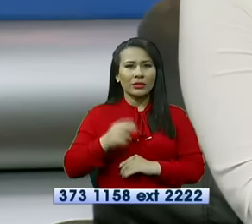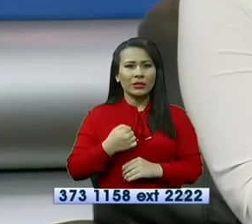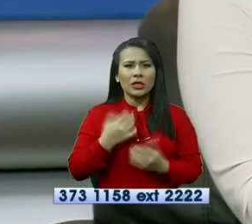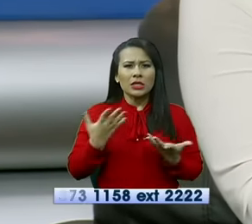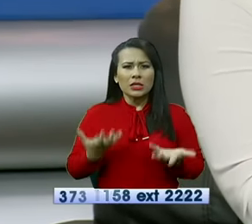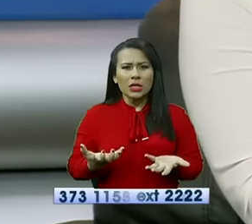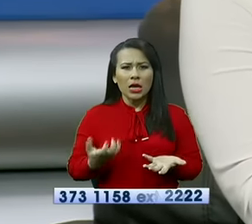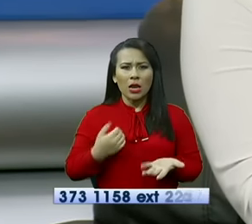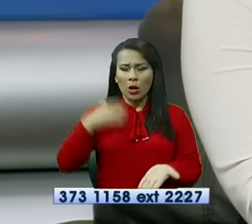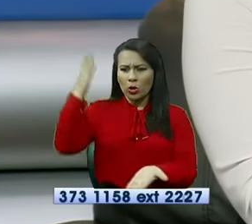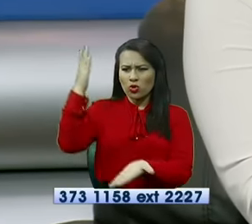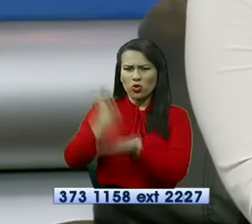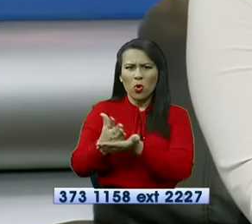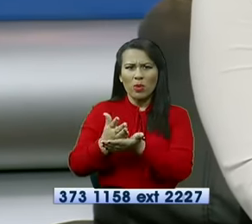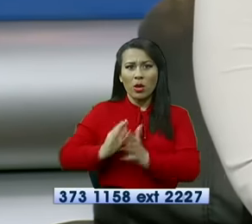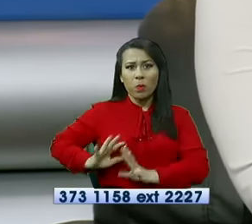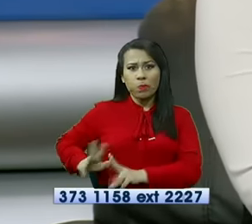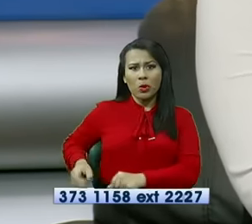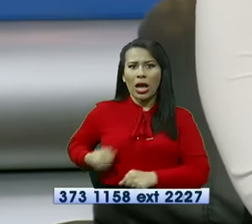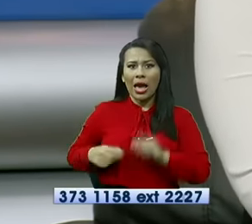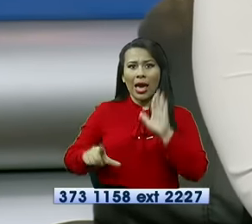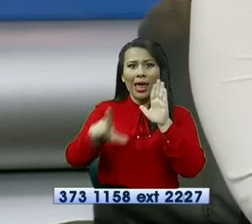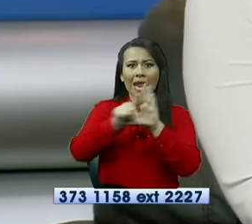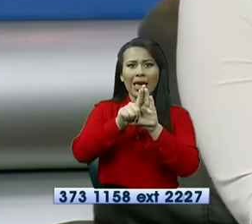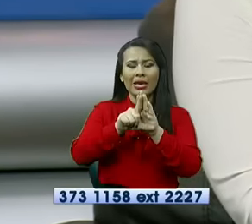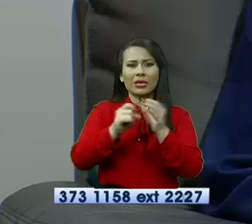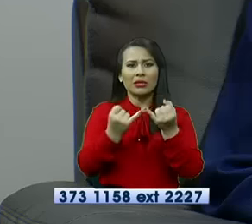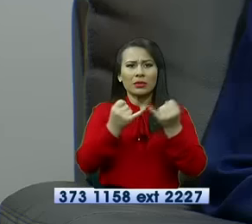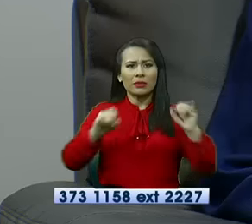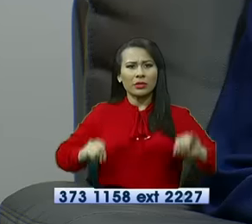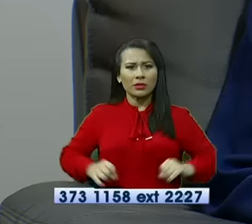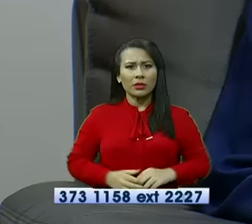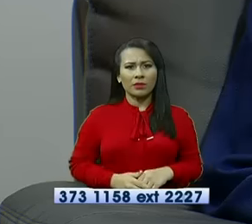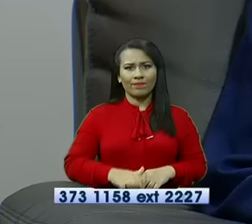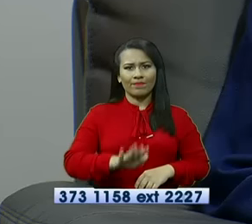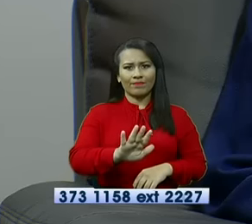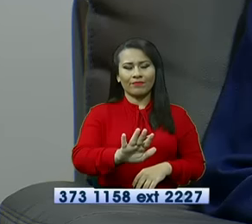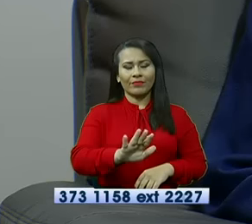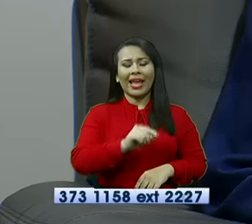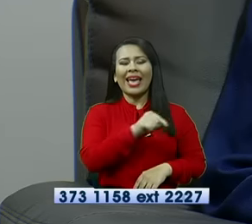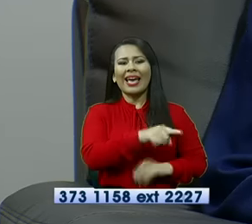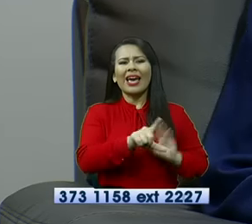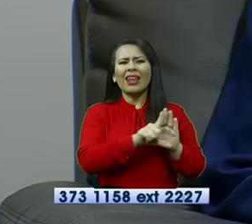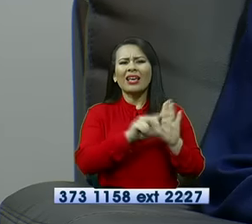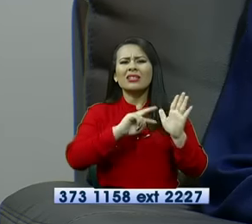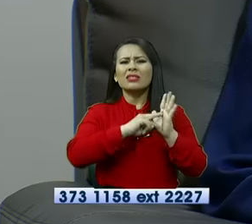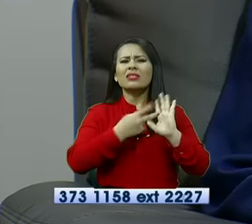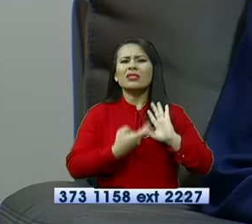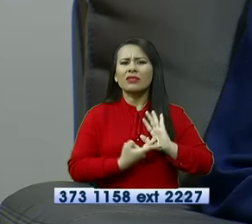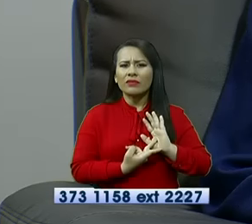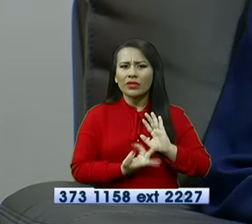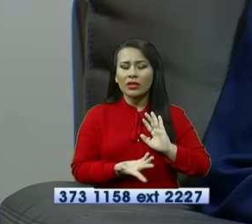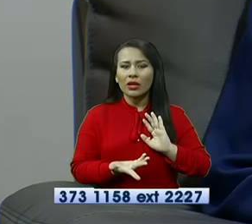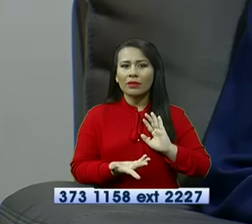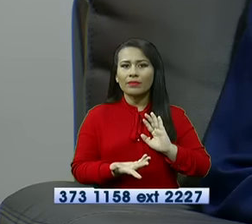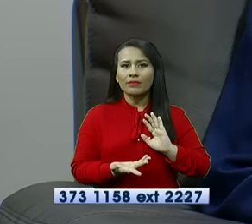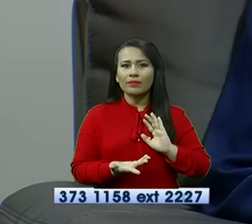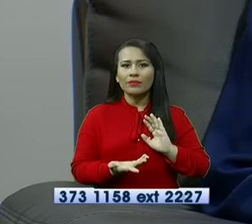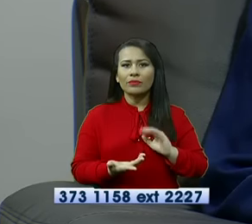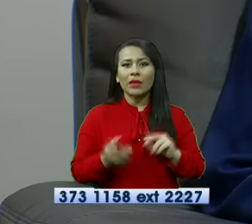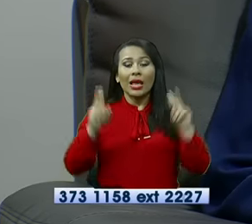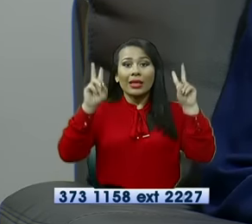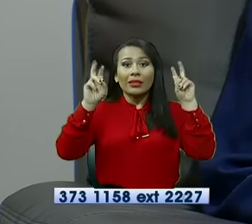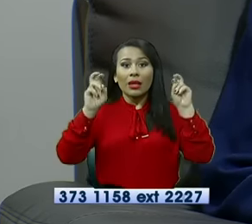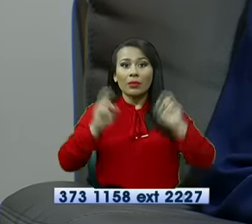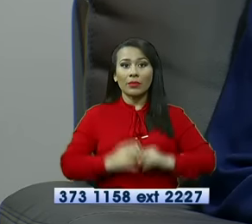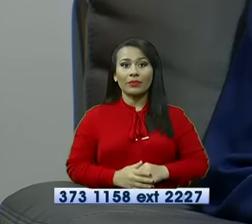remos la corrupción con una ley de extinción de dominio esto a lo que se refiere fundamentalmente es al hecho de